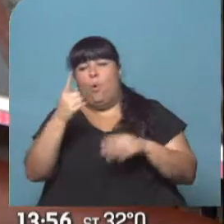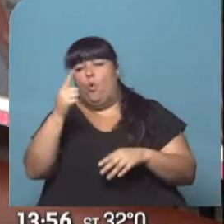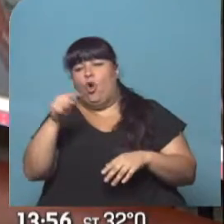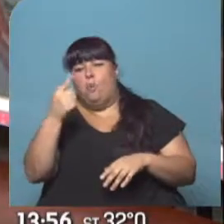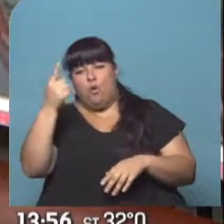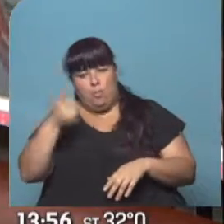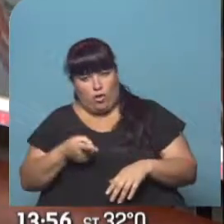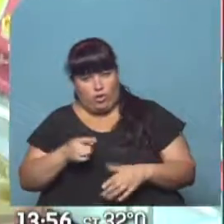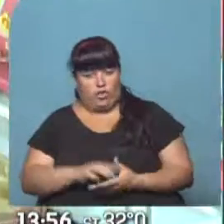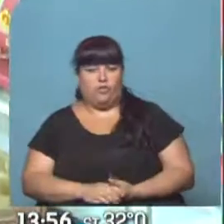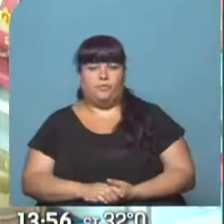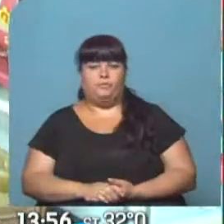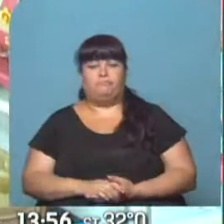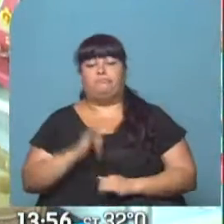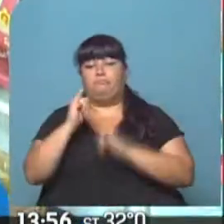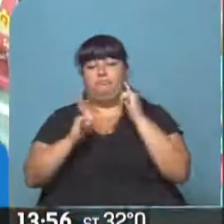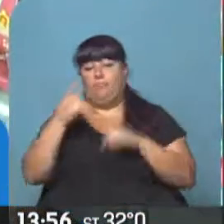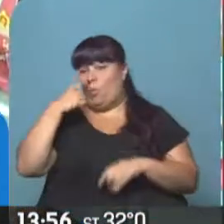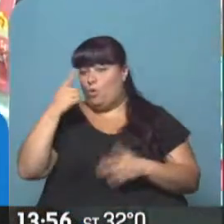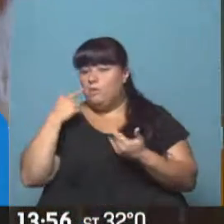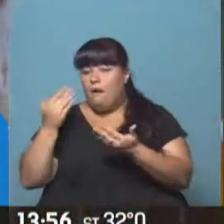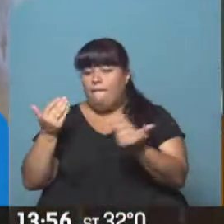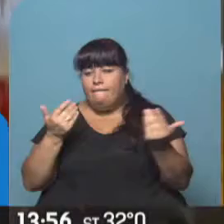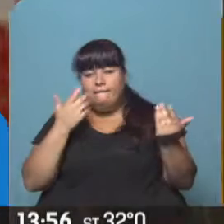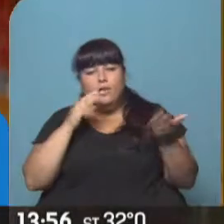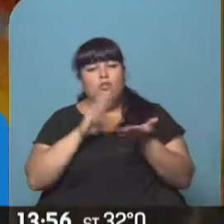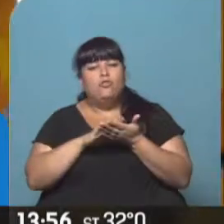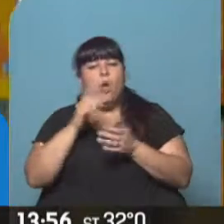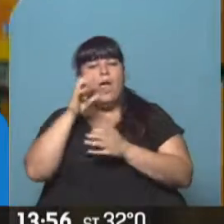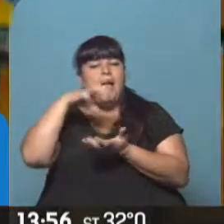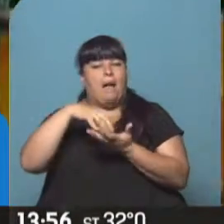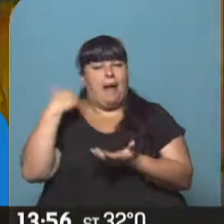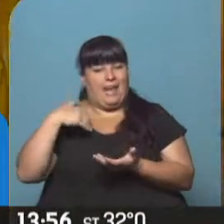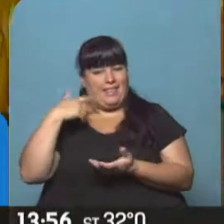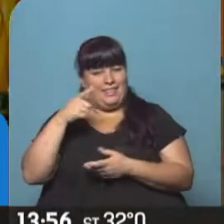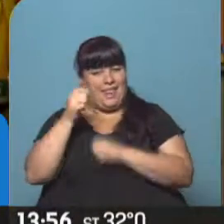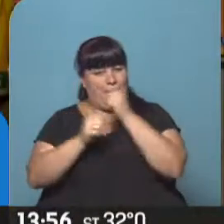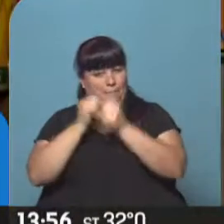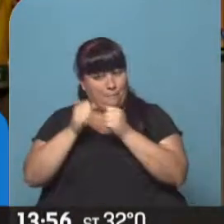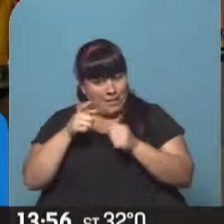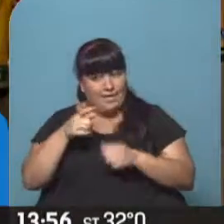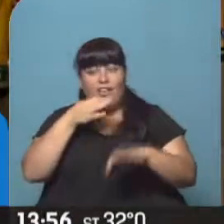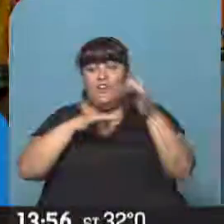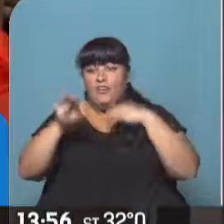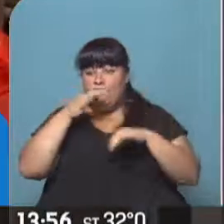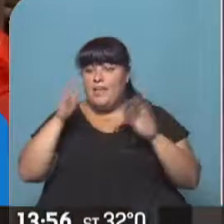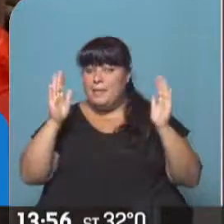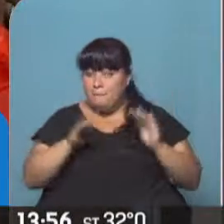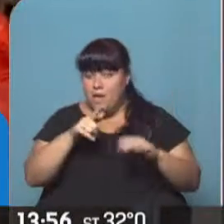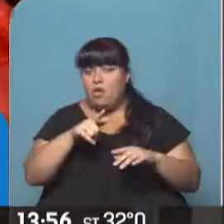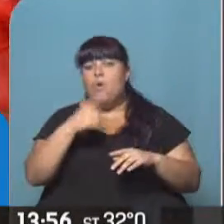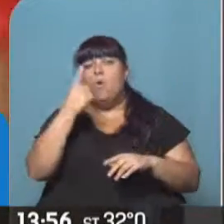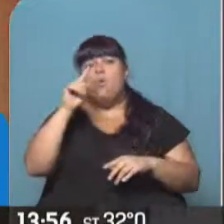1,1 por ciento según el último relevamiento de la cámara argentina de la mediana empresa las ventas minoristas crecieron